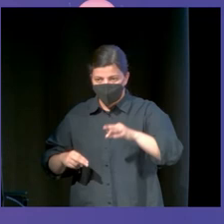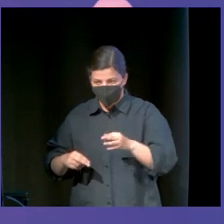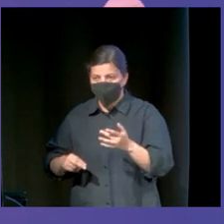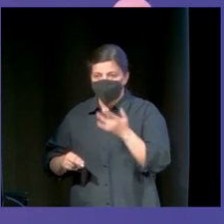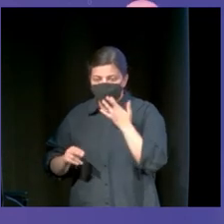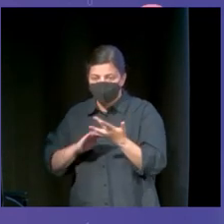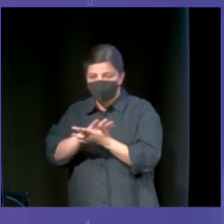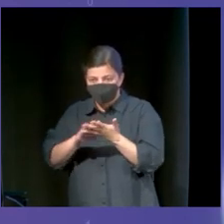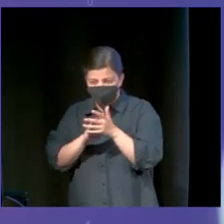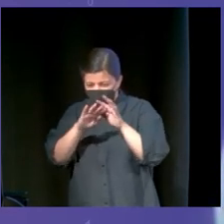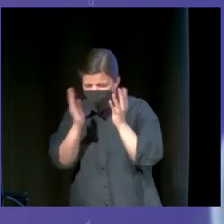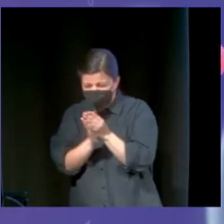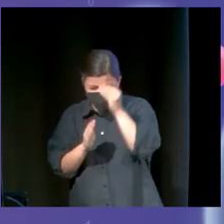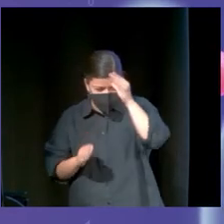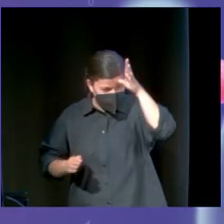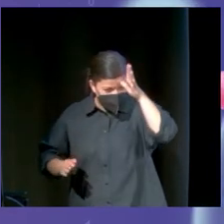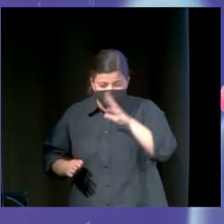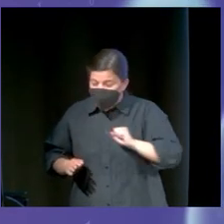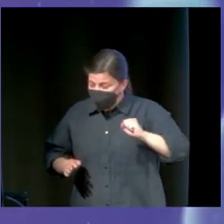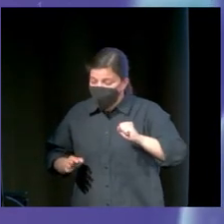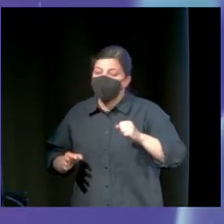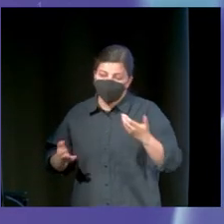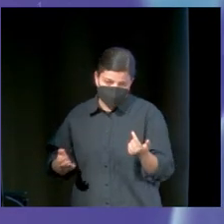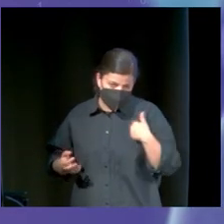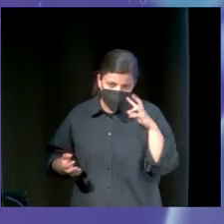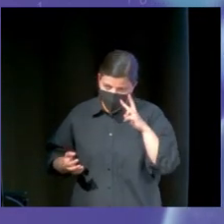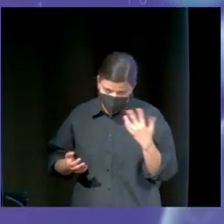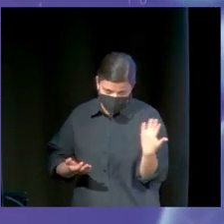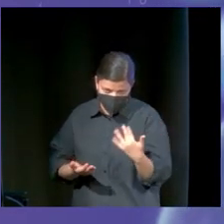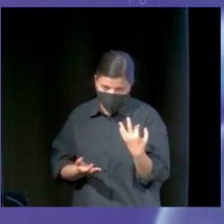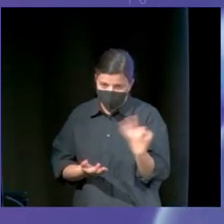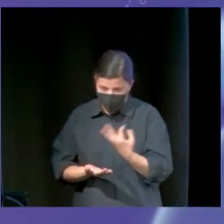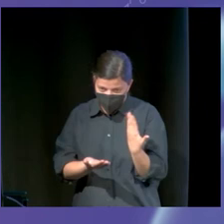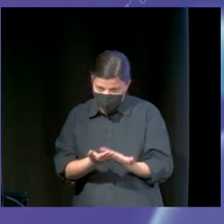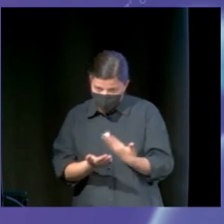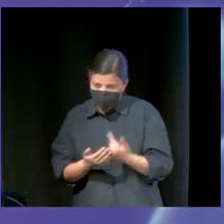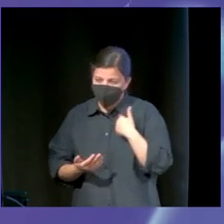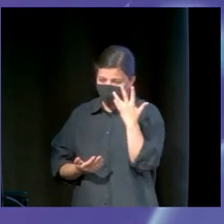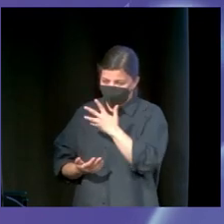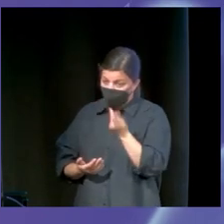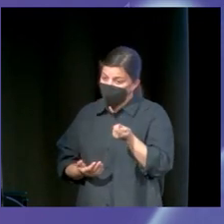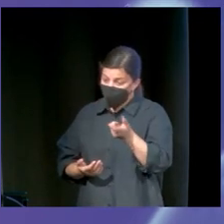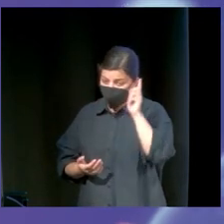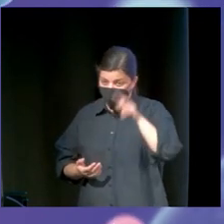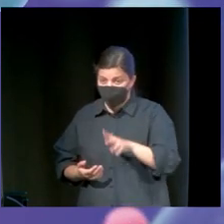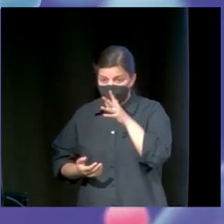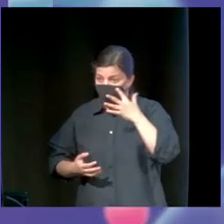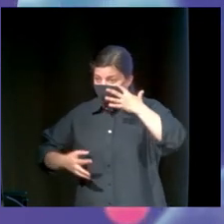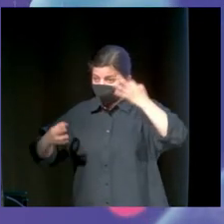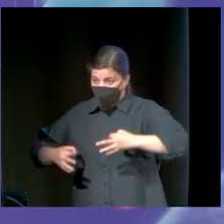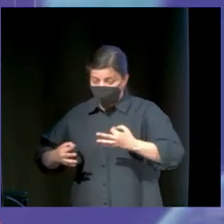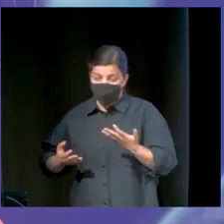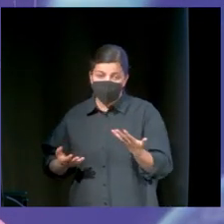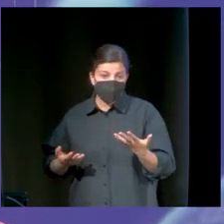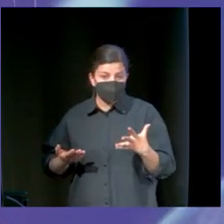el súper metaverso pues yo tendría que verlo pero lo primero es que desconfío un poquito porque realmente está